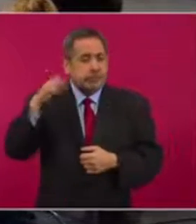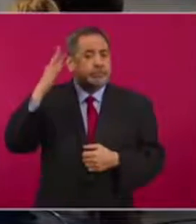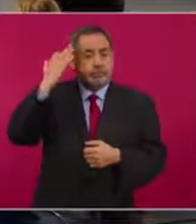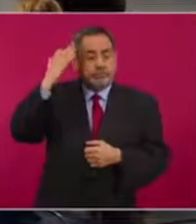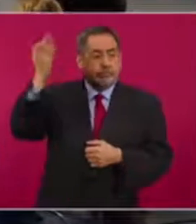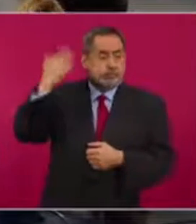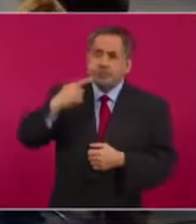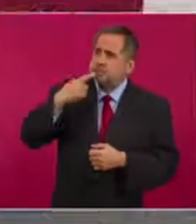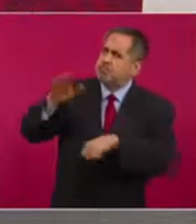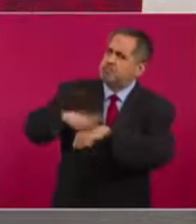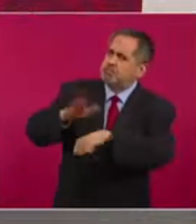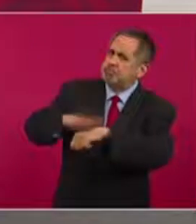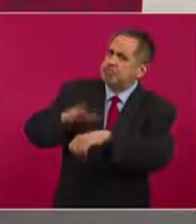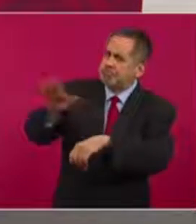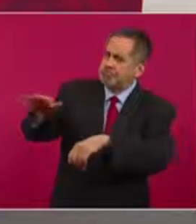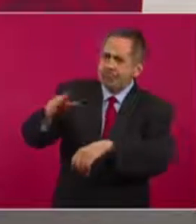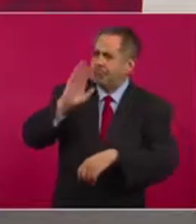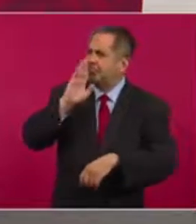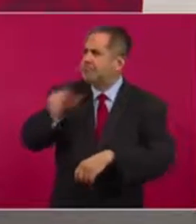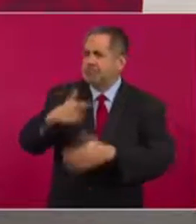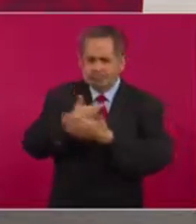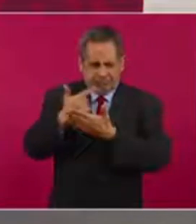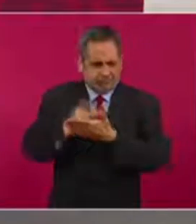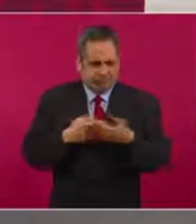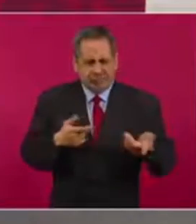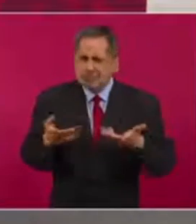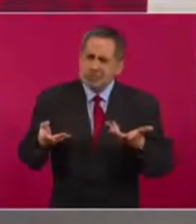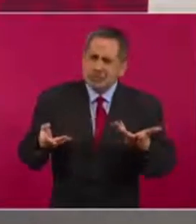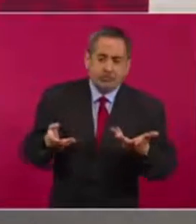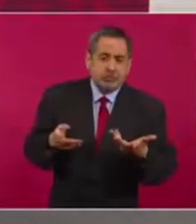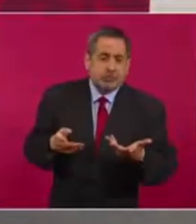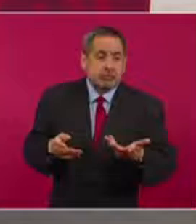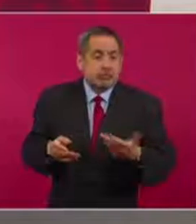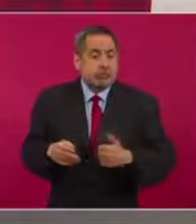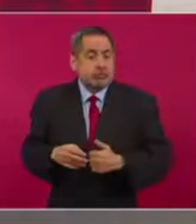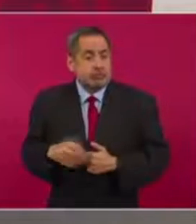denuncia de que